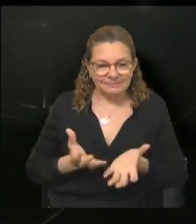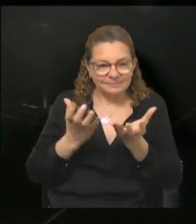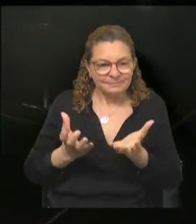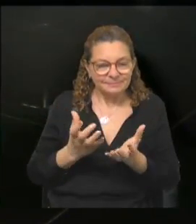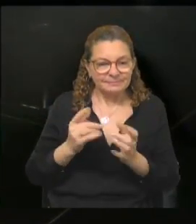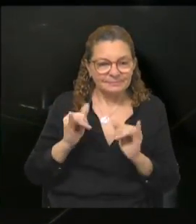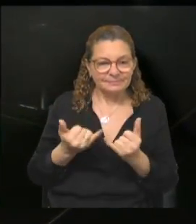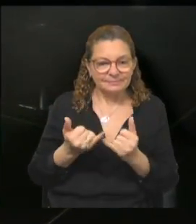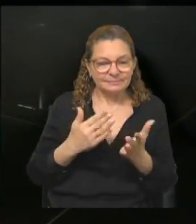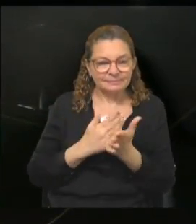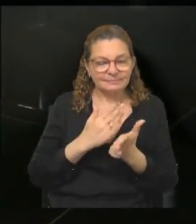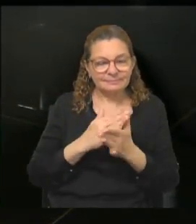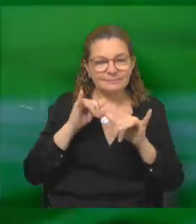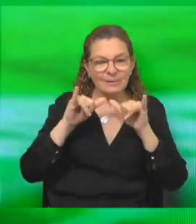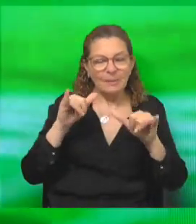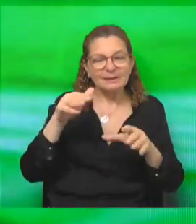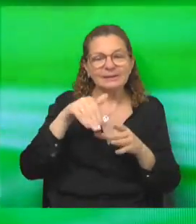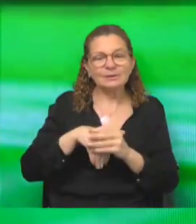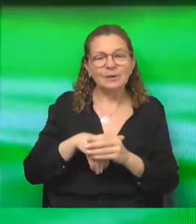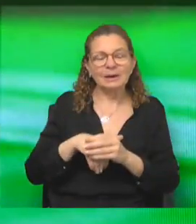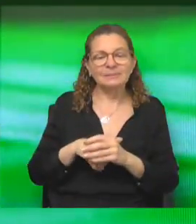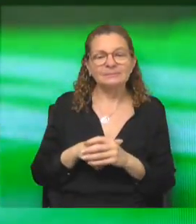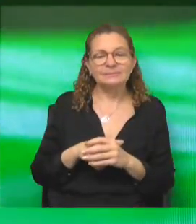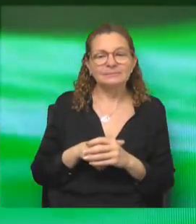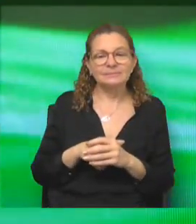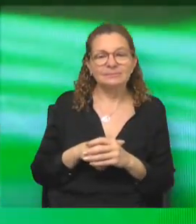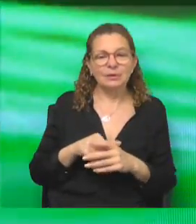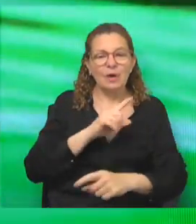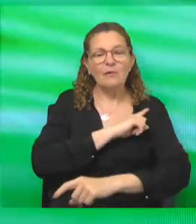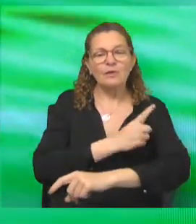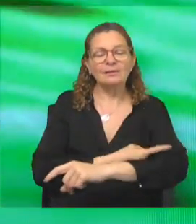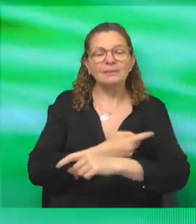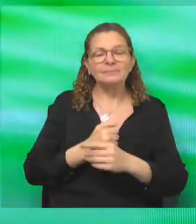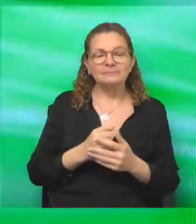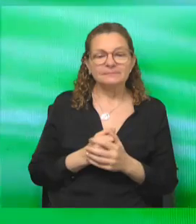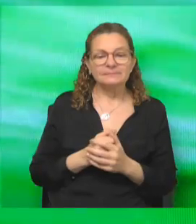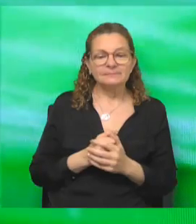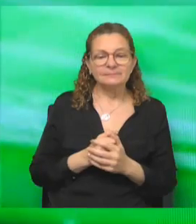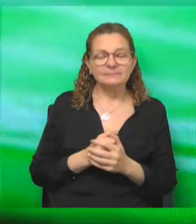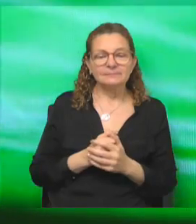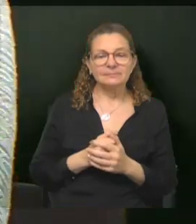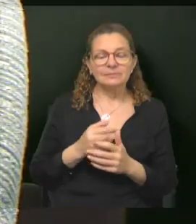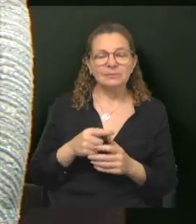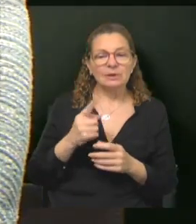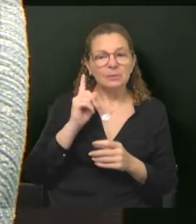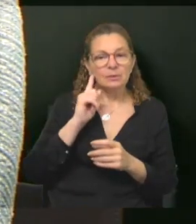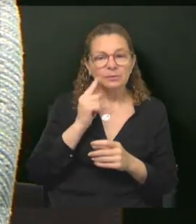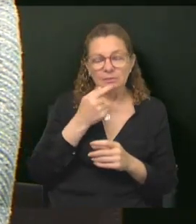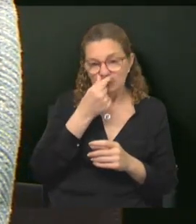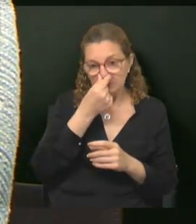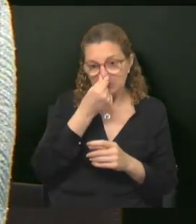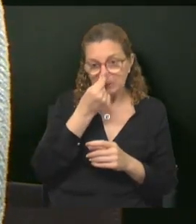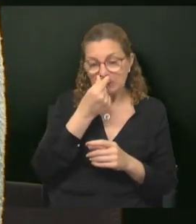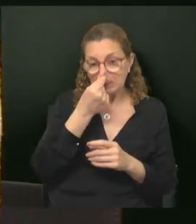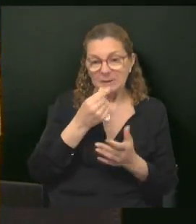genera siempre en una campaña electoral Así que estamos con con toda la fuerza está bien e yo estaba escuchando Bueno